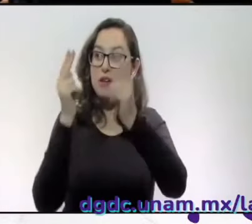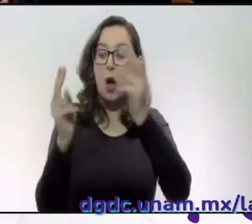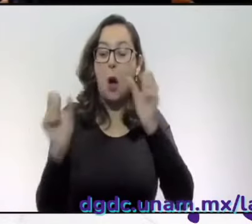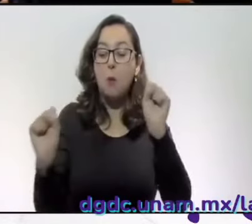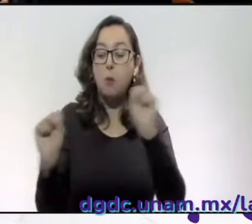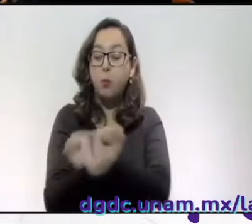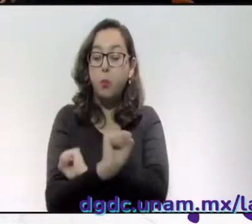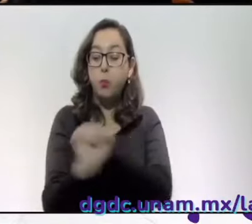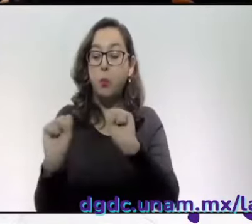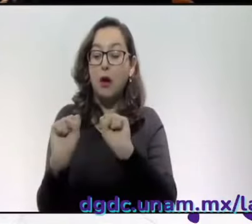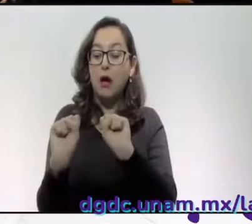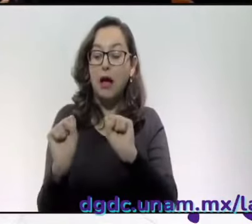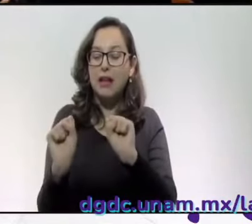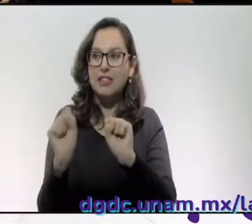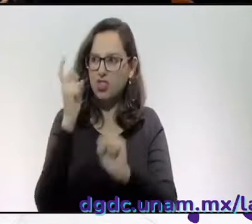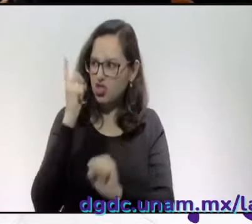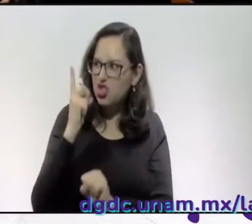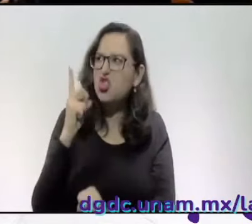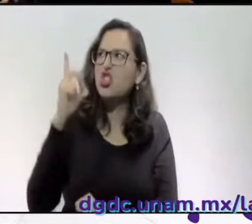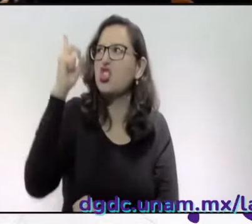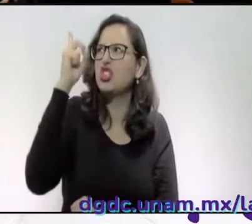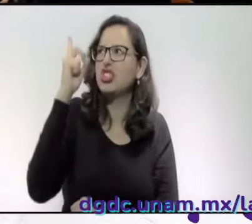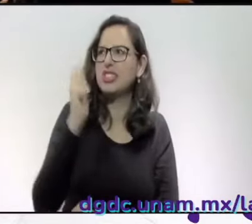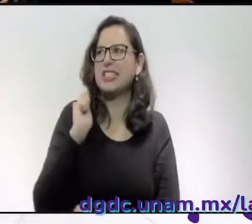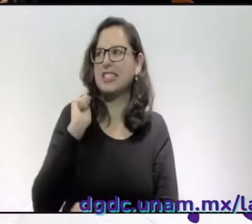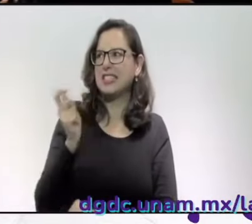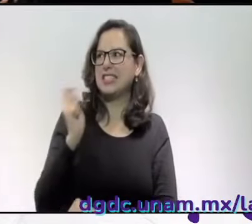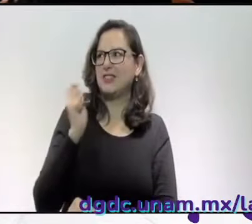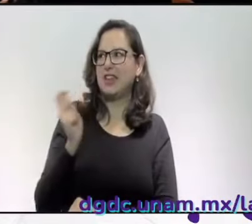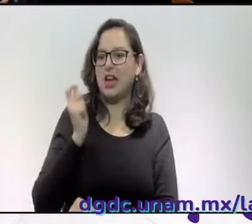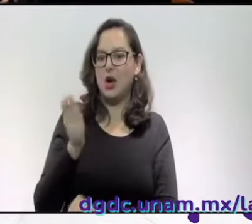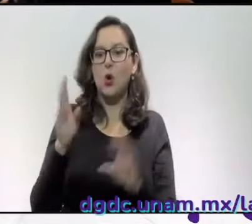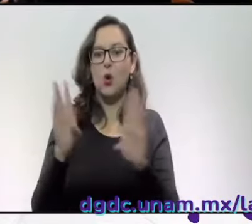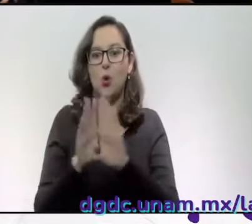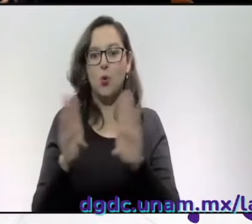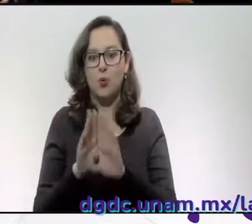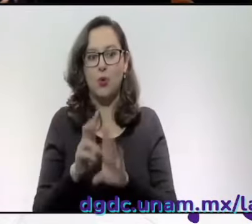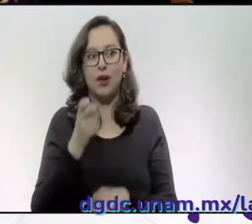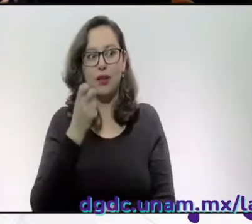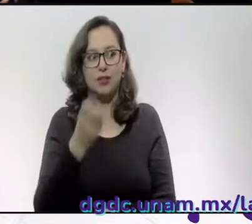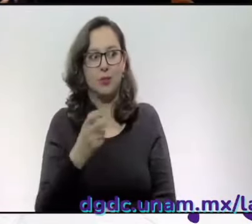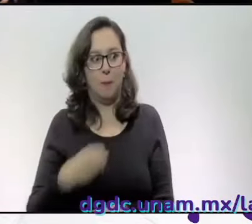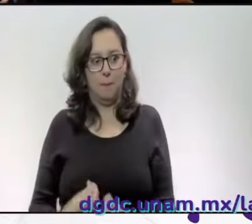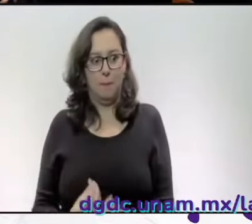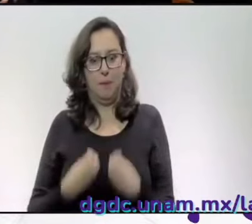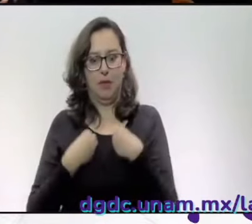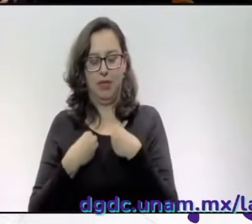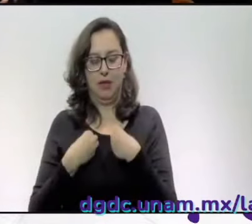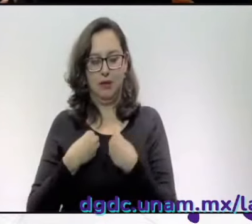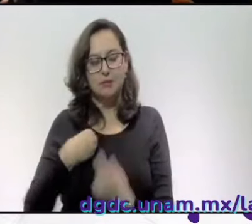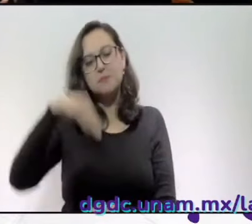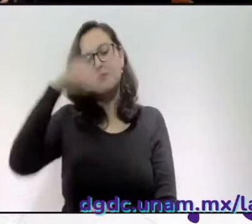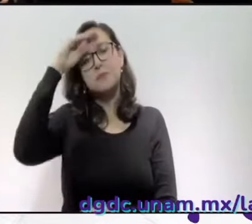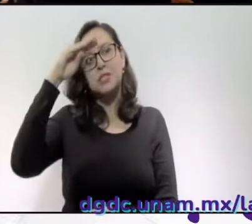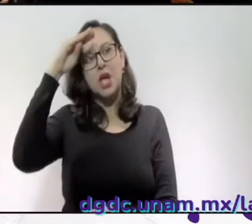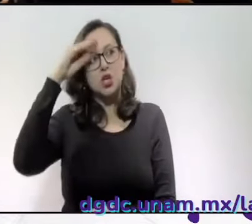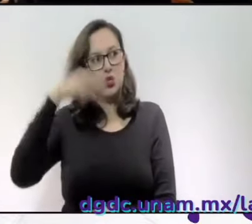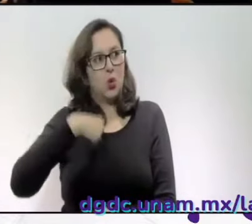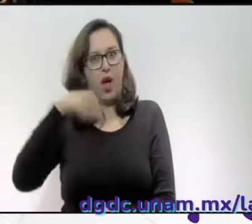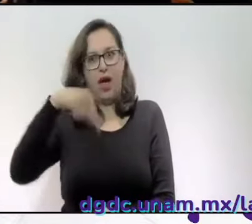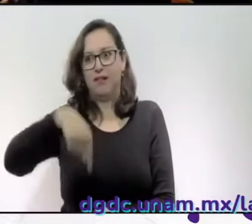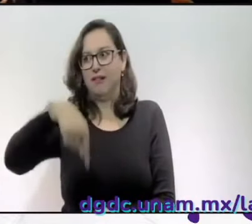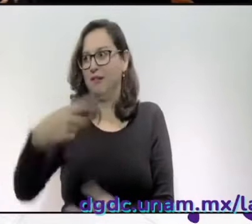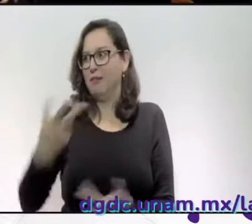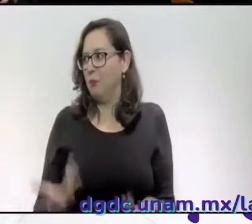universo? Esa es la que más curiosidad me da a mí, porque le da sentido a nuestra vida. Yo me pregunto mucho qué hago aquí y